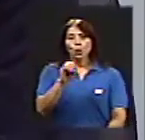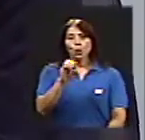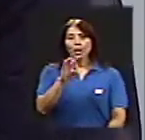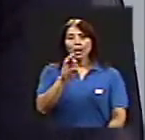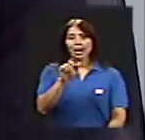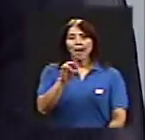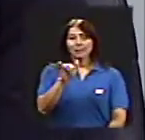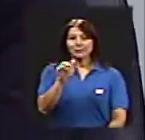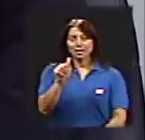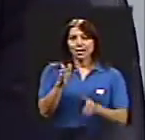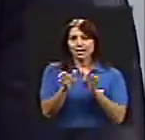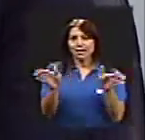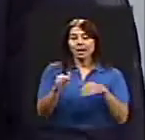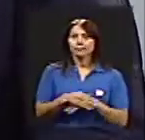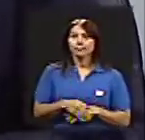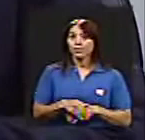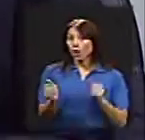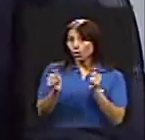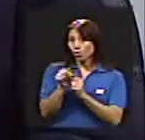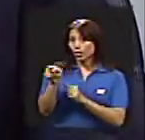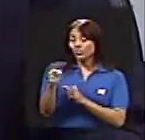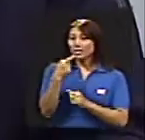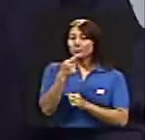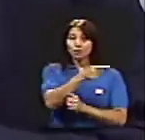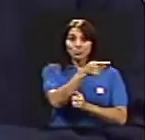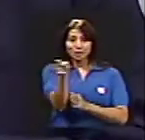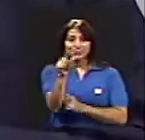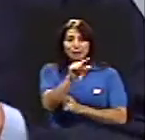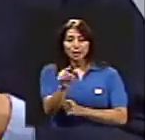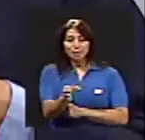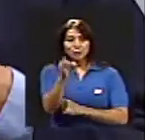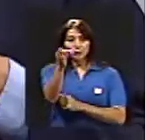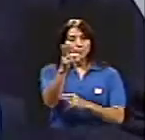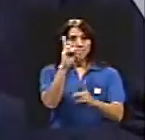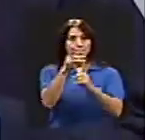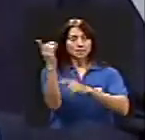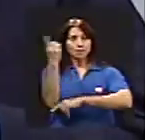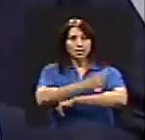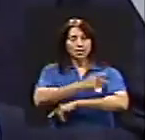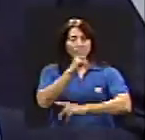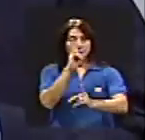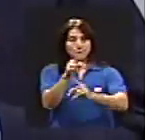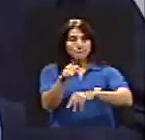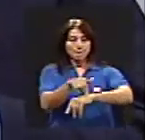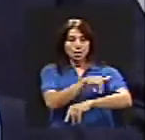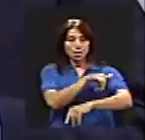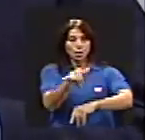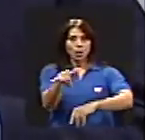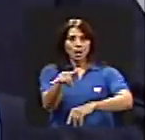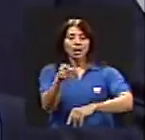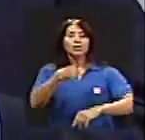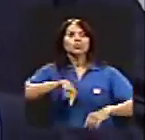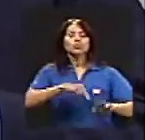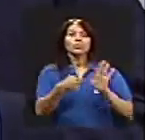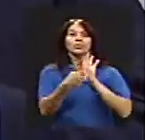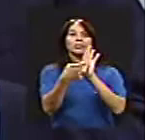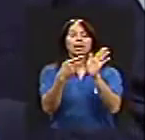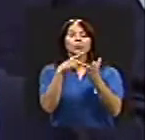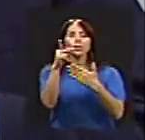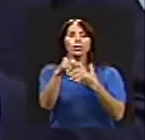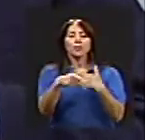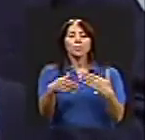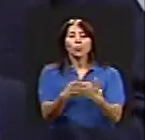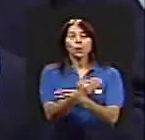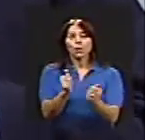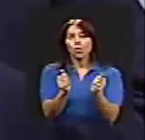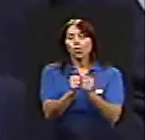amigos que en la semana entrante, en los mismos espacios y tiempos, estaremos presentándoles un programa hecho con